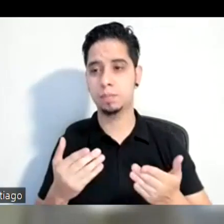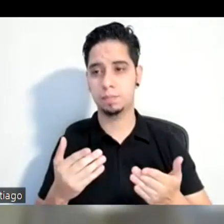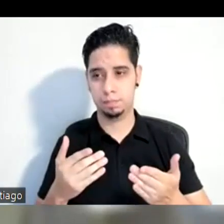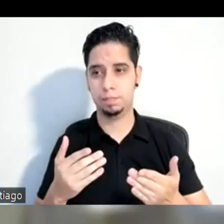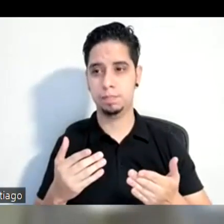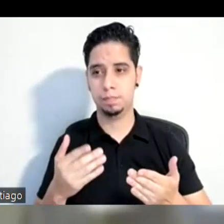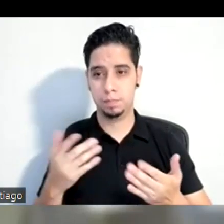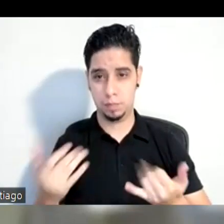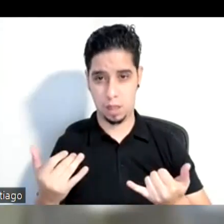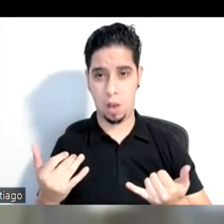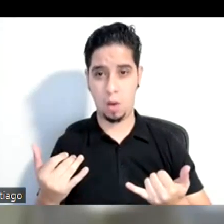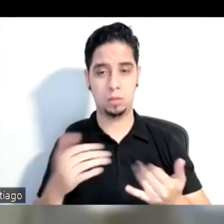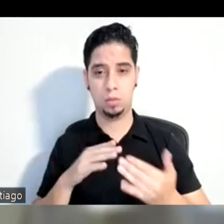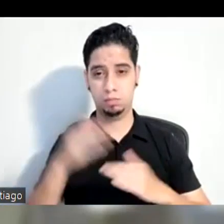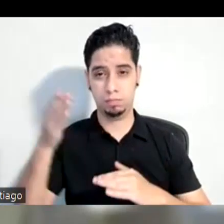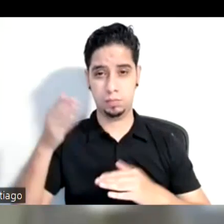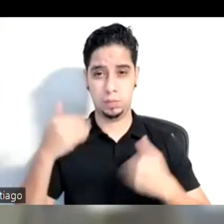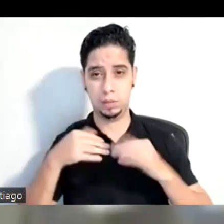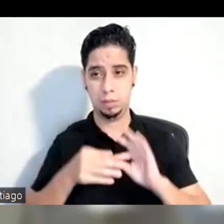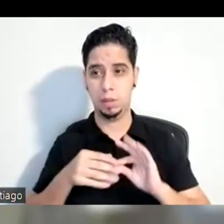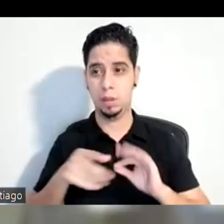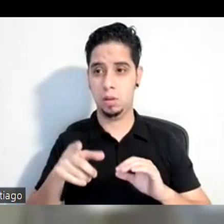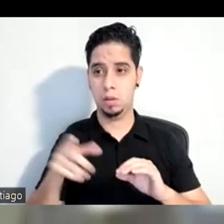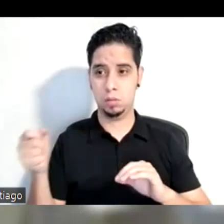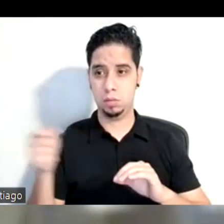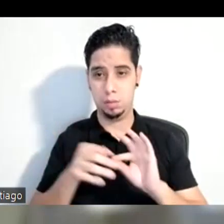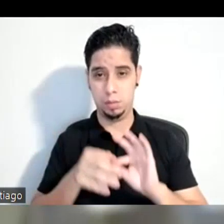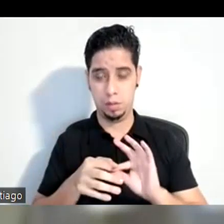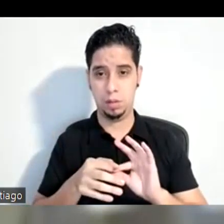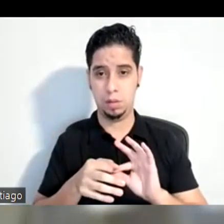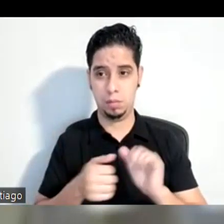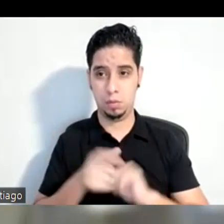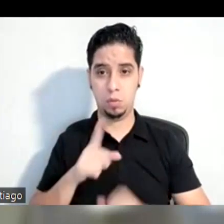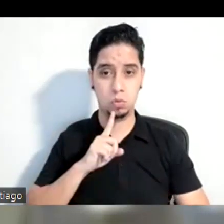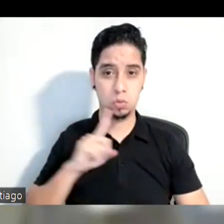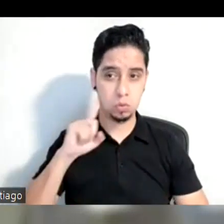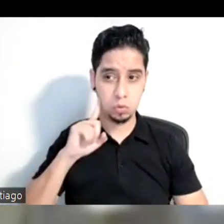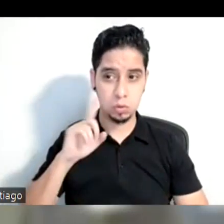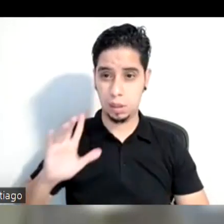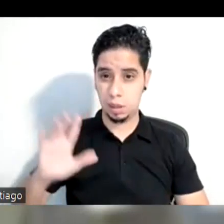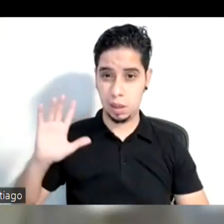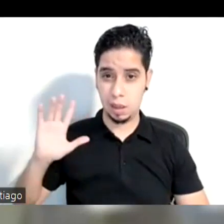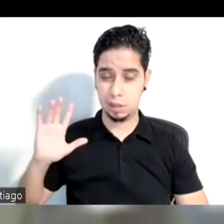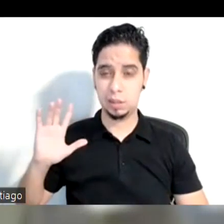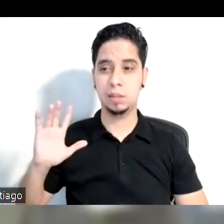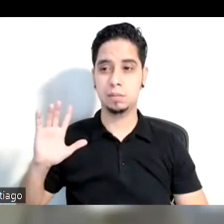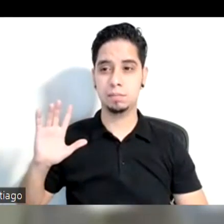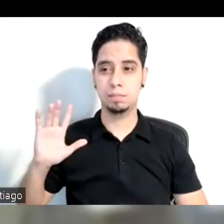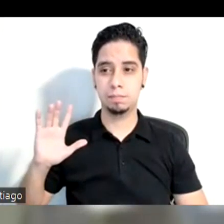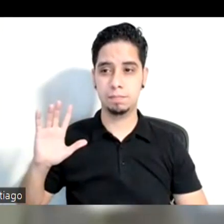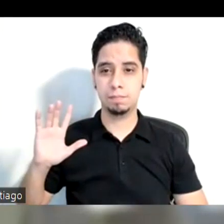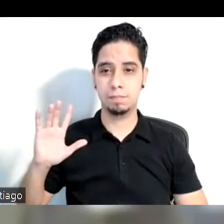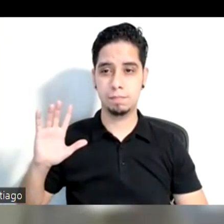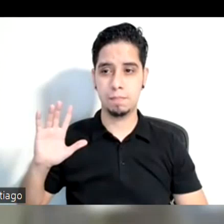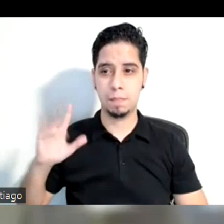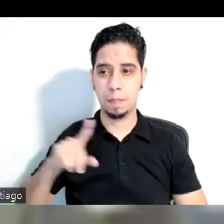siendo interpretadas. Sí. Y muchos de los intérpretes que están utilizando son sordos. Anteriormente,